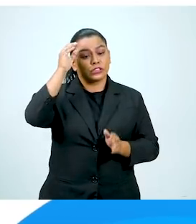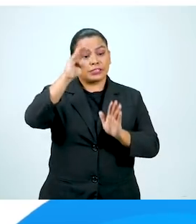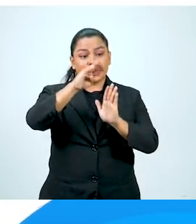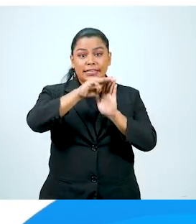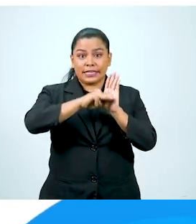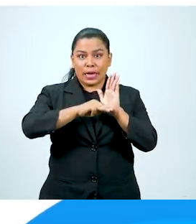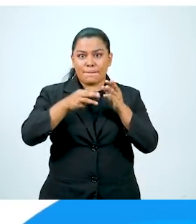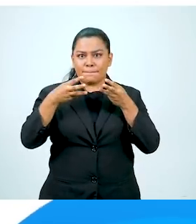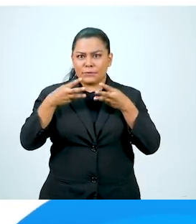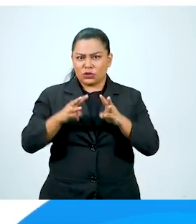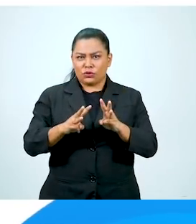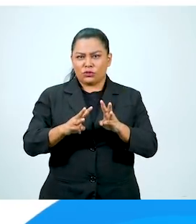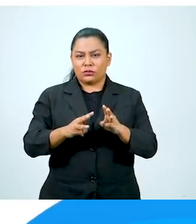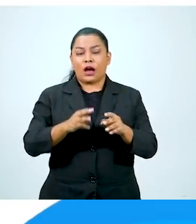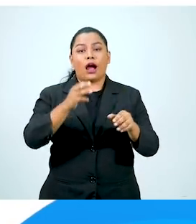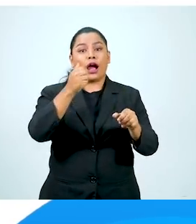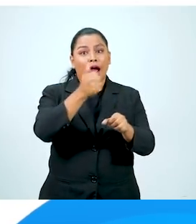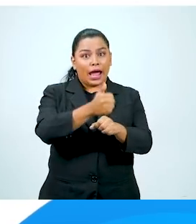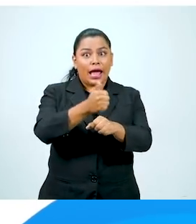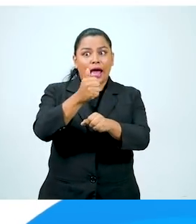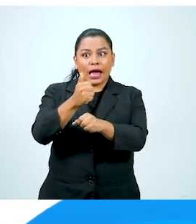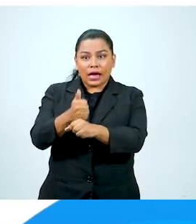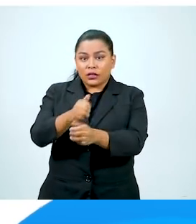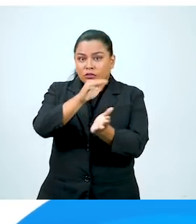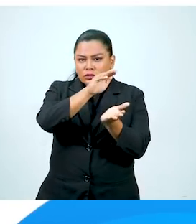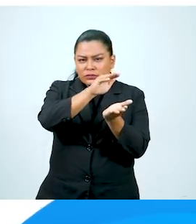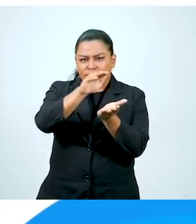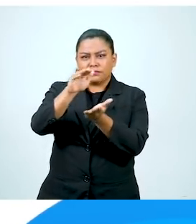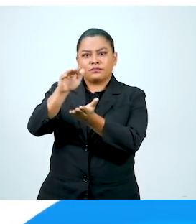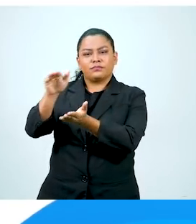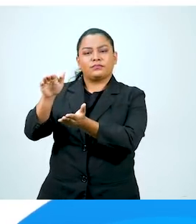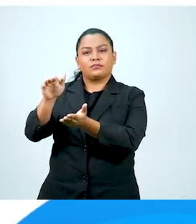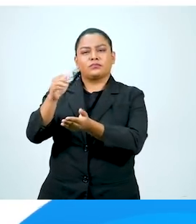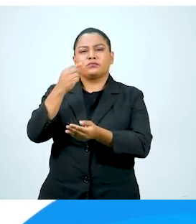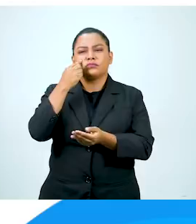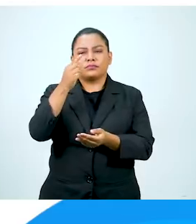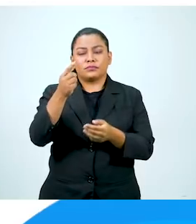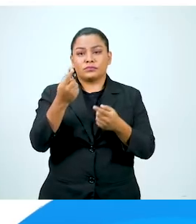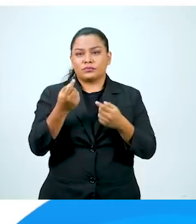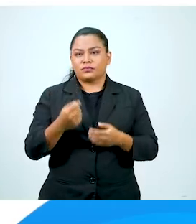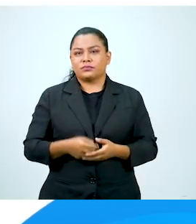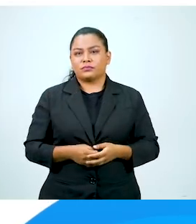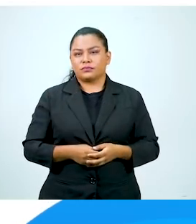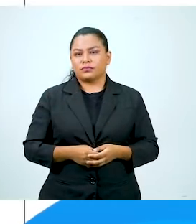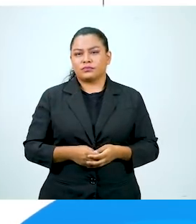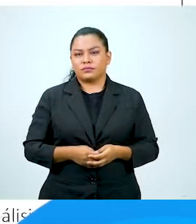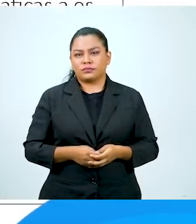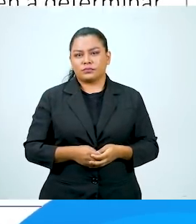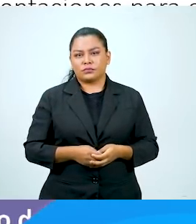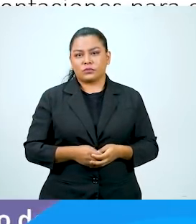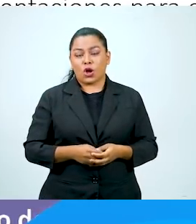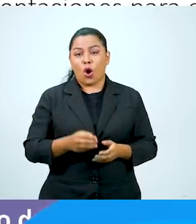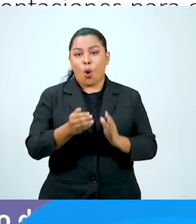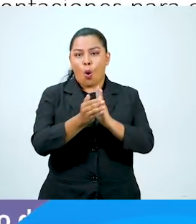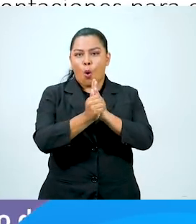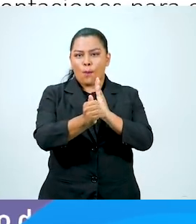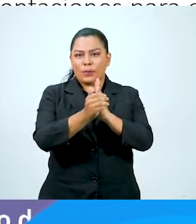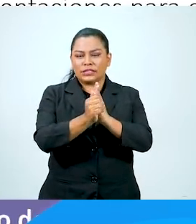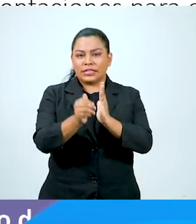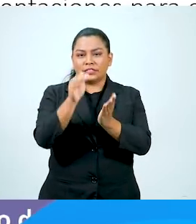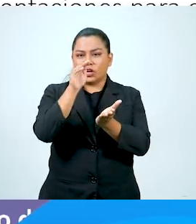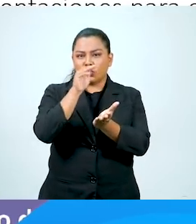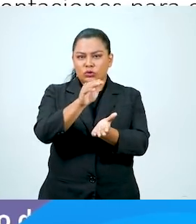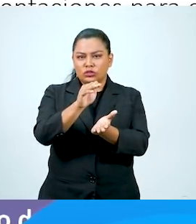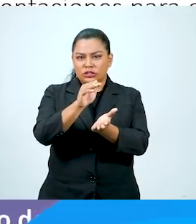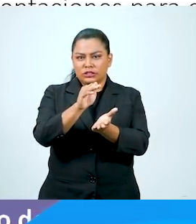guía metodológica. En cada unidad didáctica encontrará los siguientes apartados. Competencias